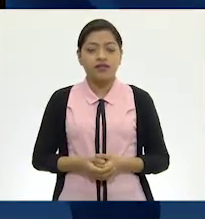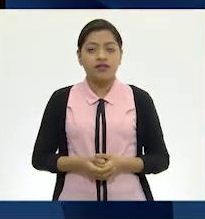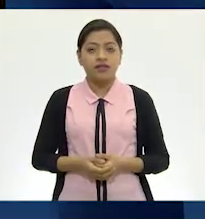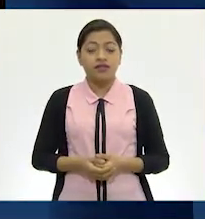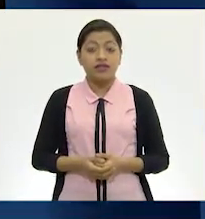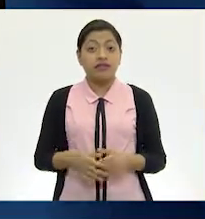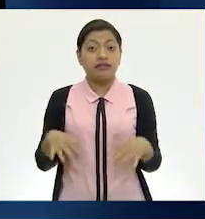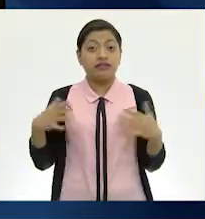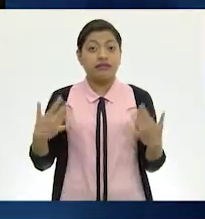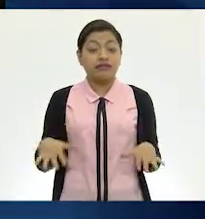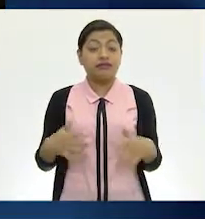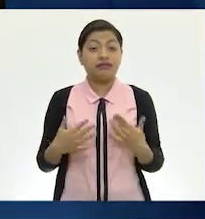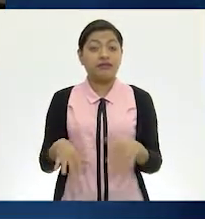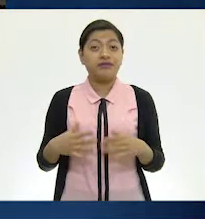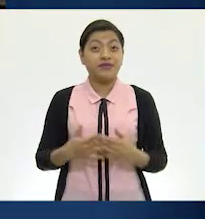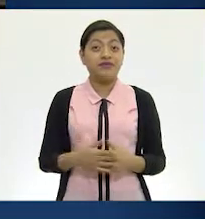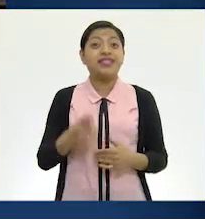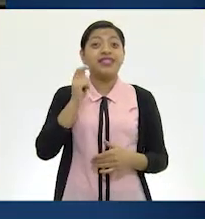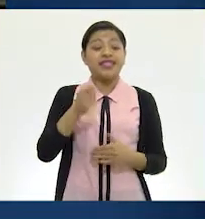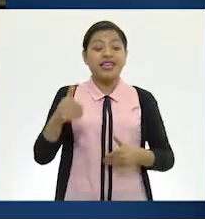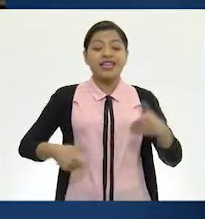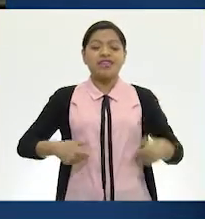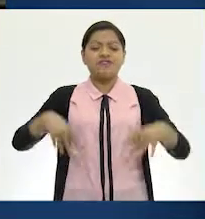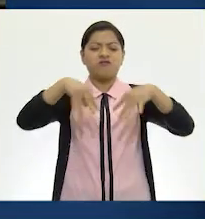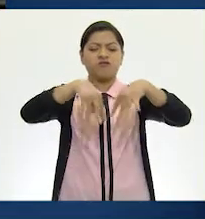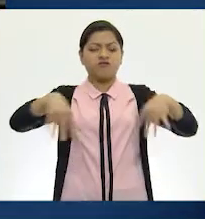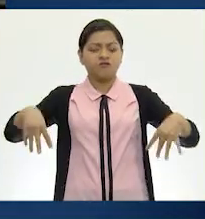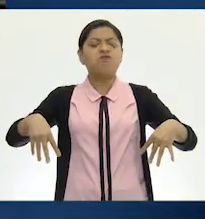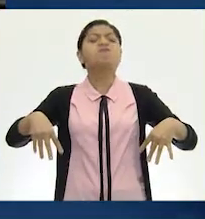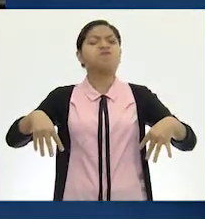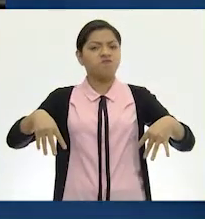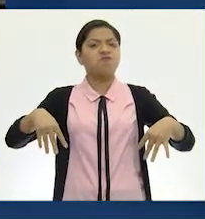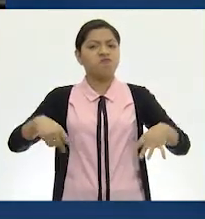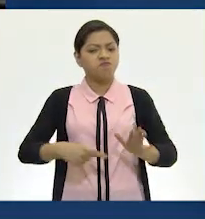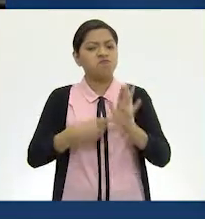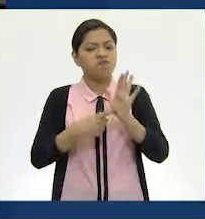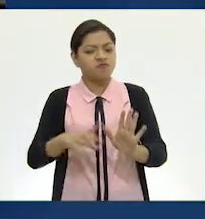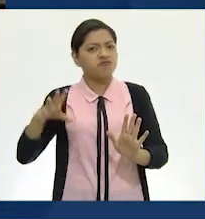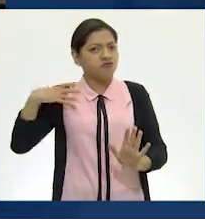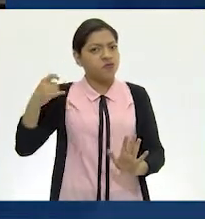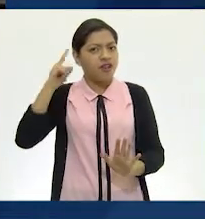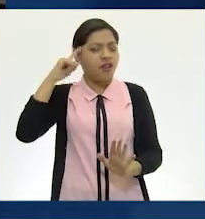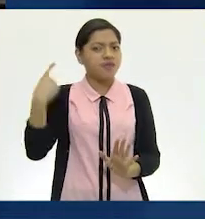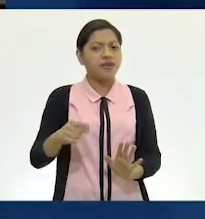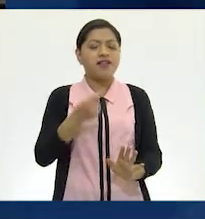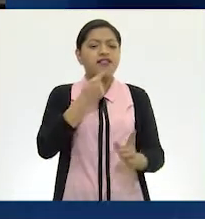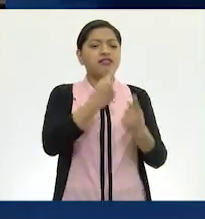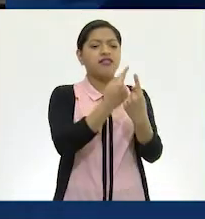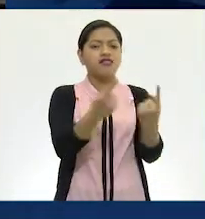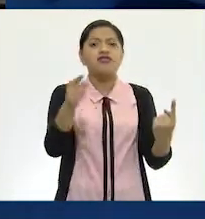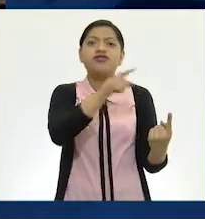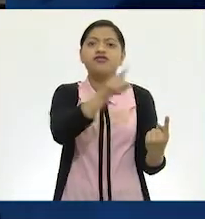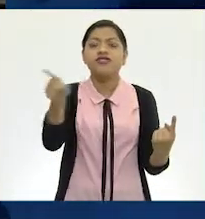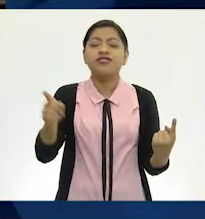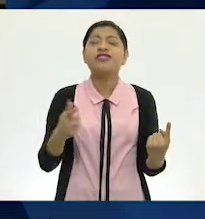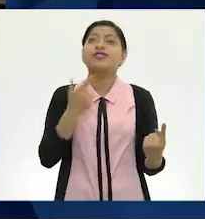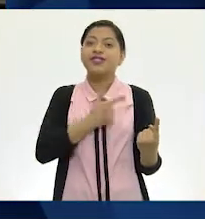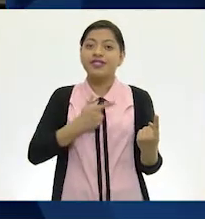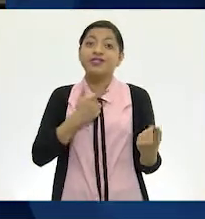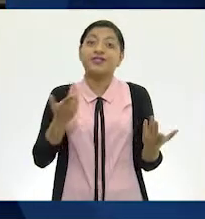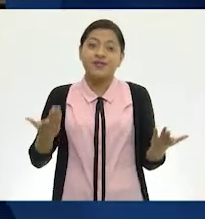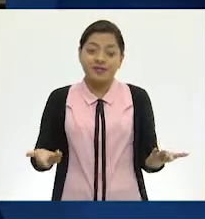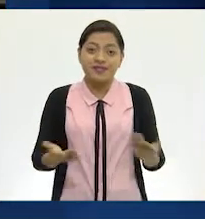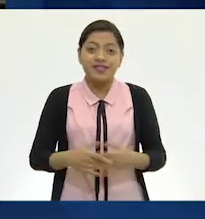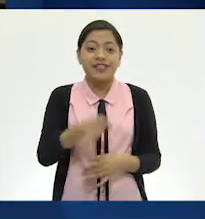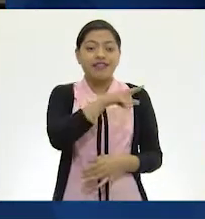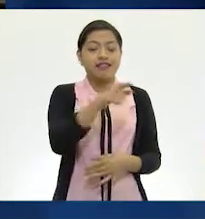Pero tú me hablas entonces de un teatro comprometido y de un teatro inteligente que está planteado para niños que sabemos que son, niños y niñas que sabemos que